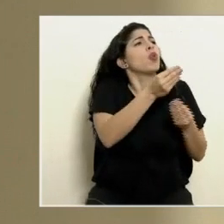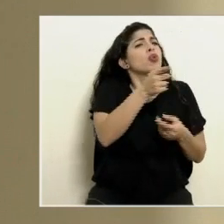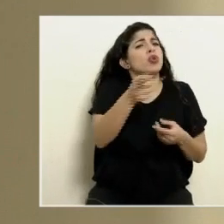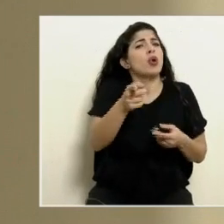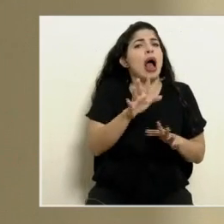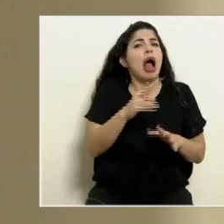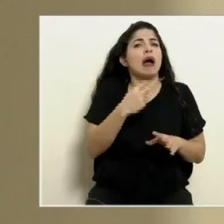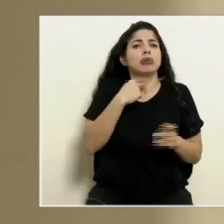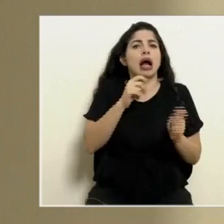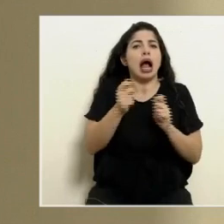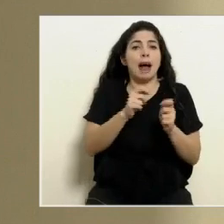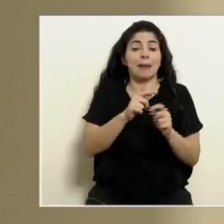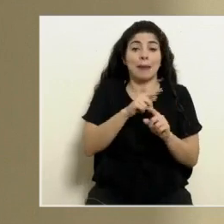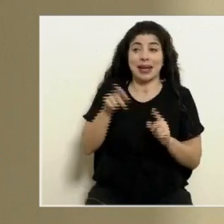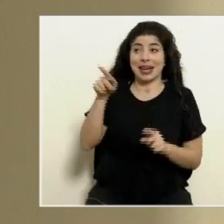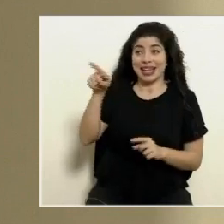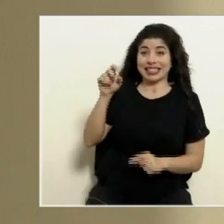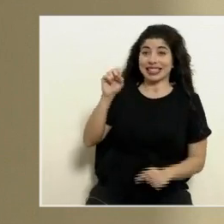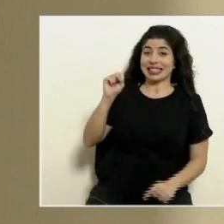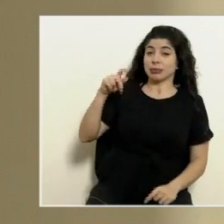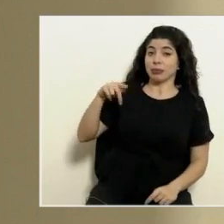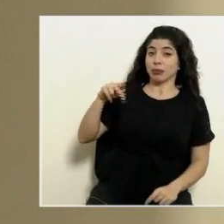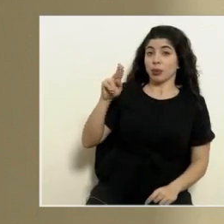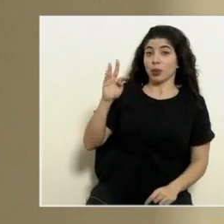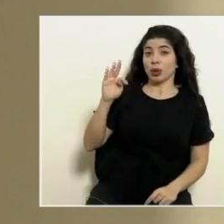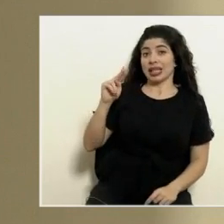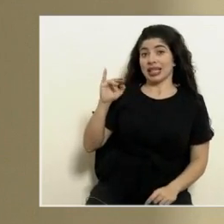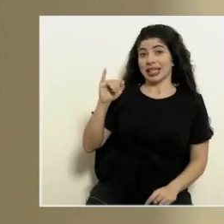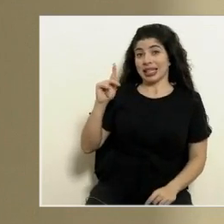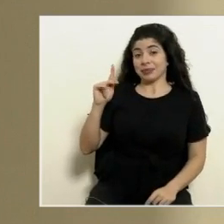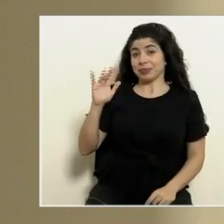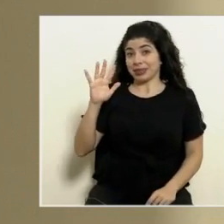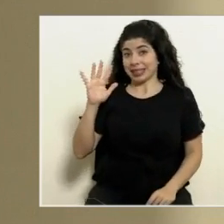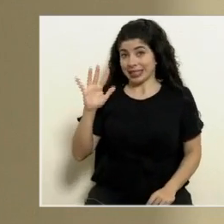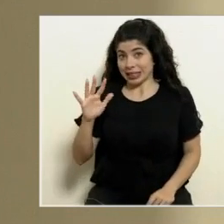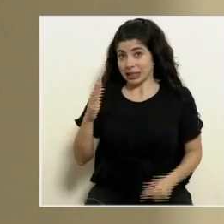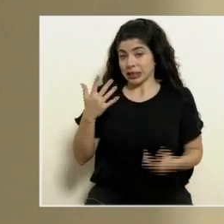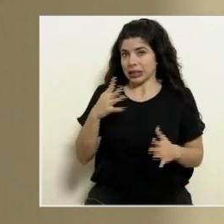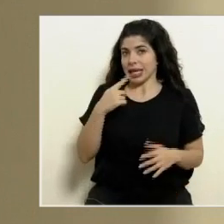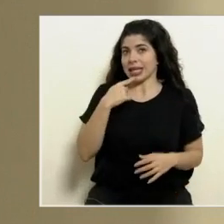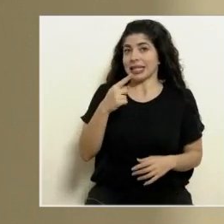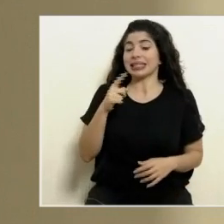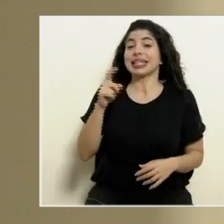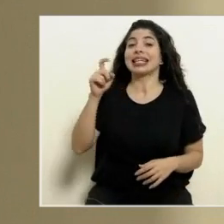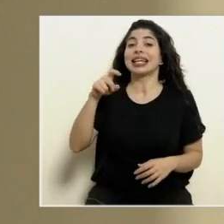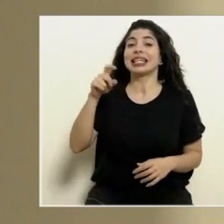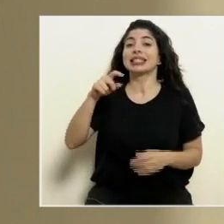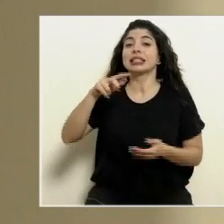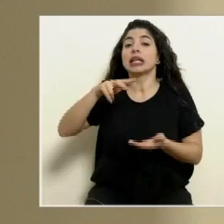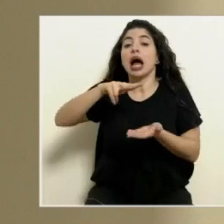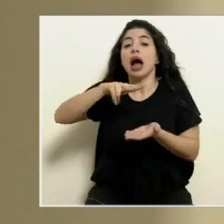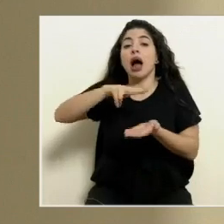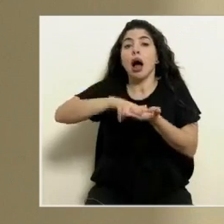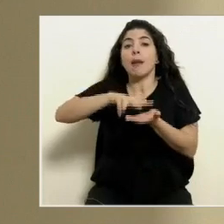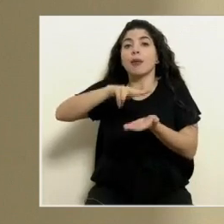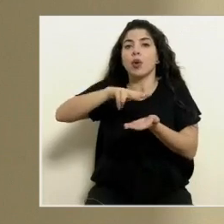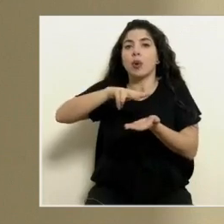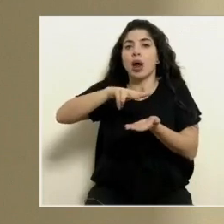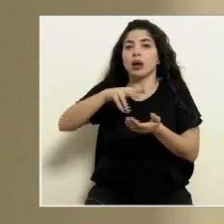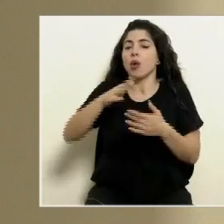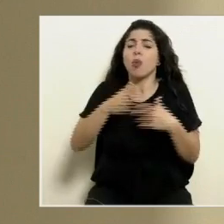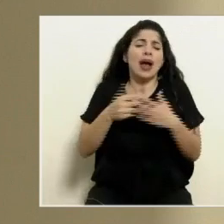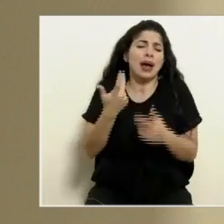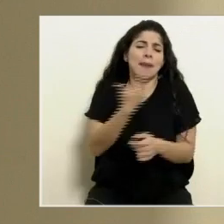En el caso de Sputnik 5, sí lo hemos dicho, tiene que tener una aprobación, cualquier